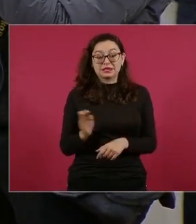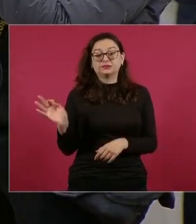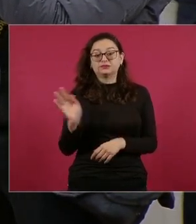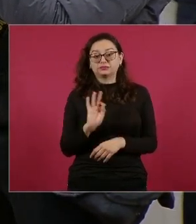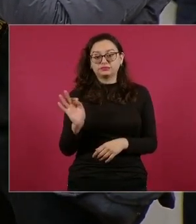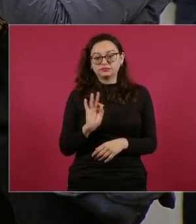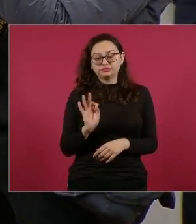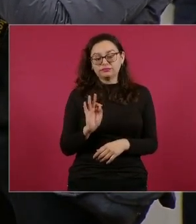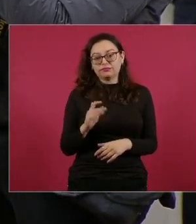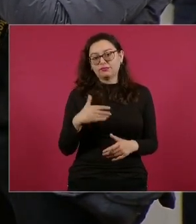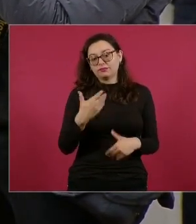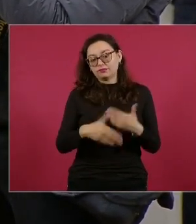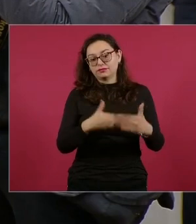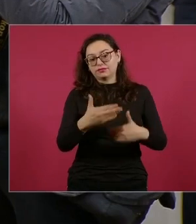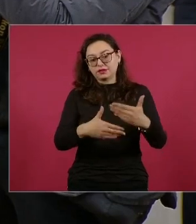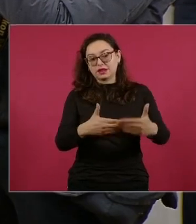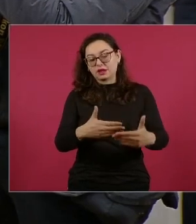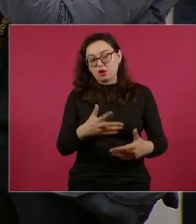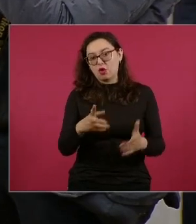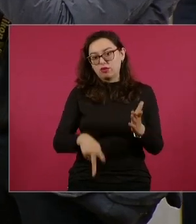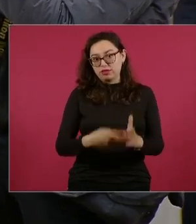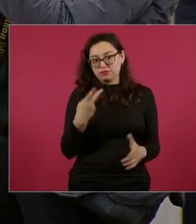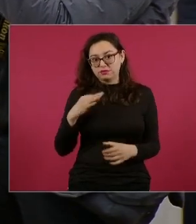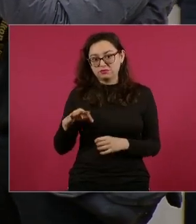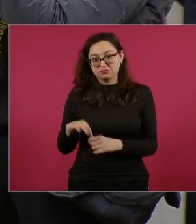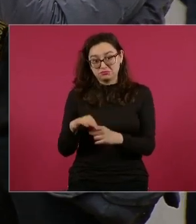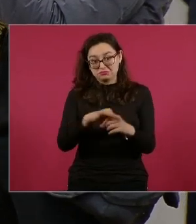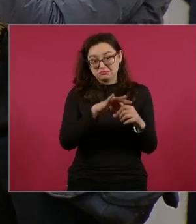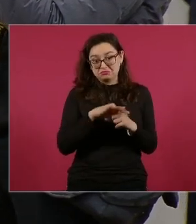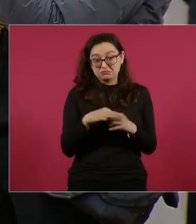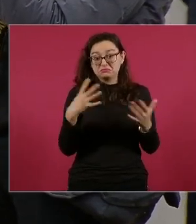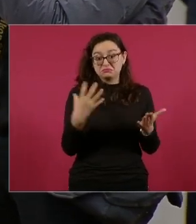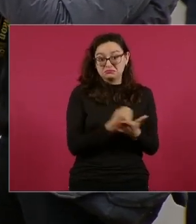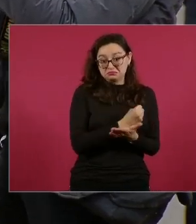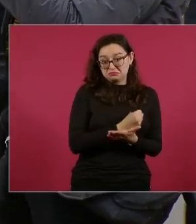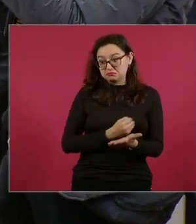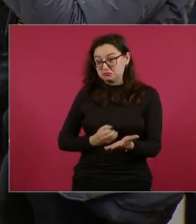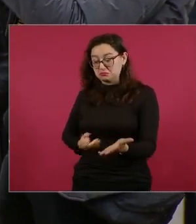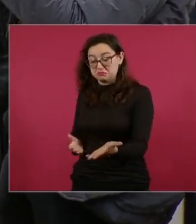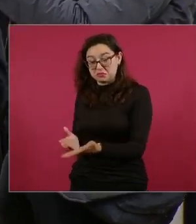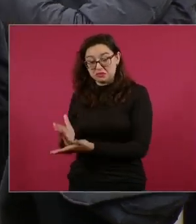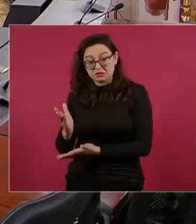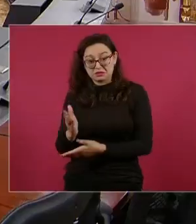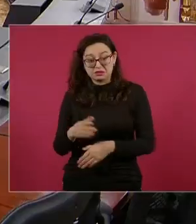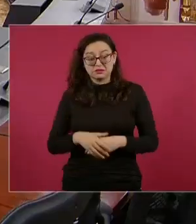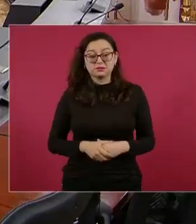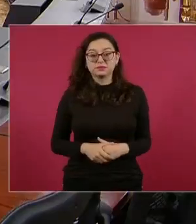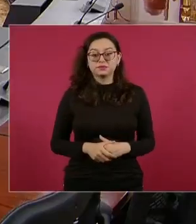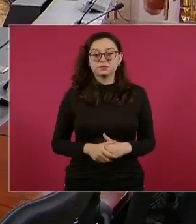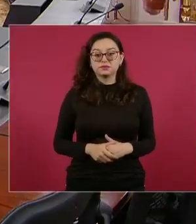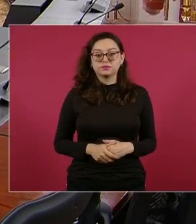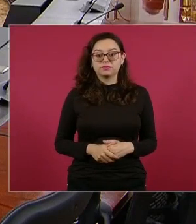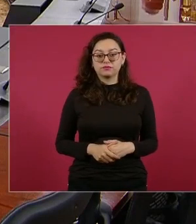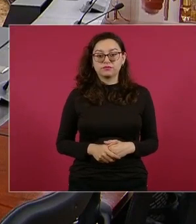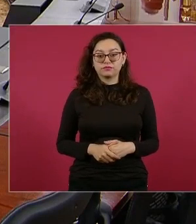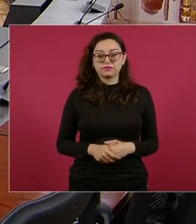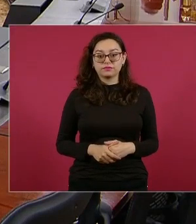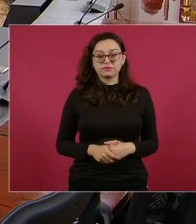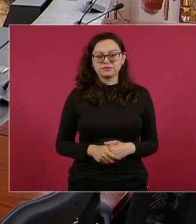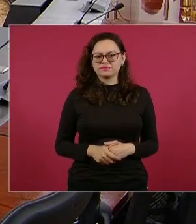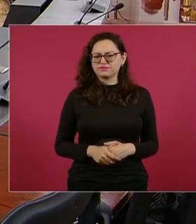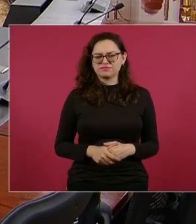de lobby desde la parte estadounidense. ¿Qué pasaría ante esta posible situación, canciller? Pues es que